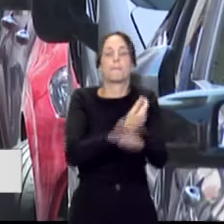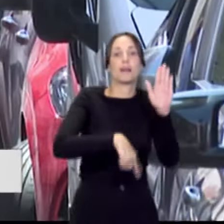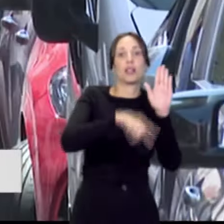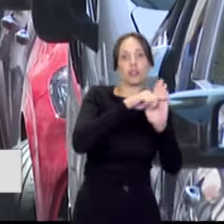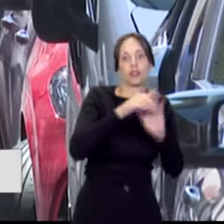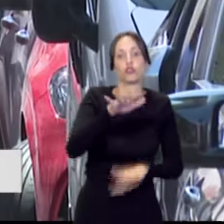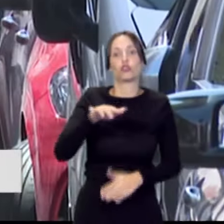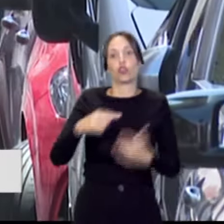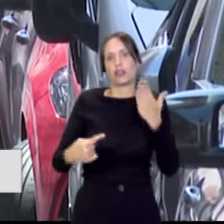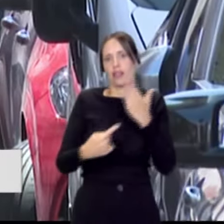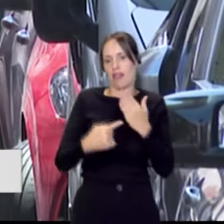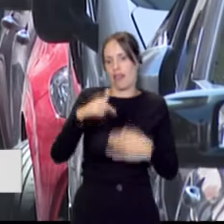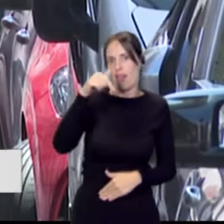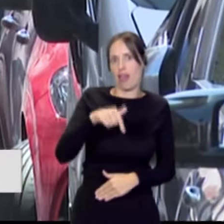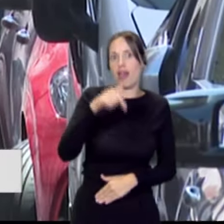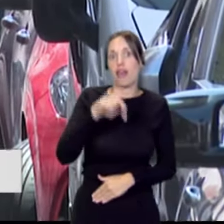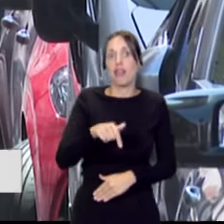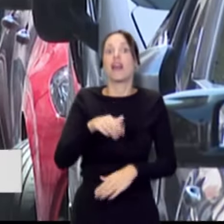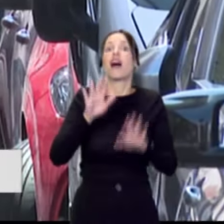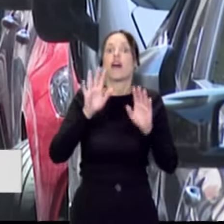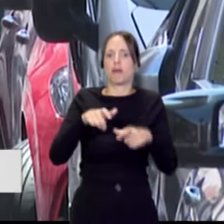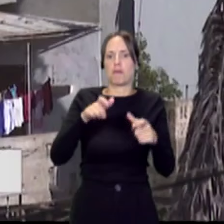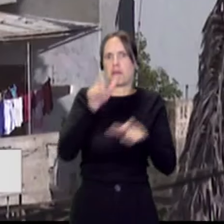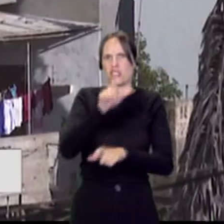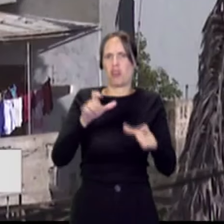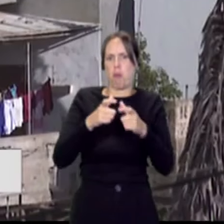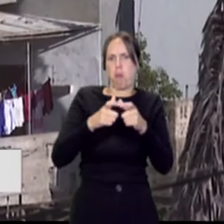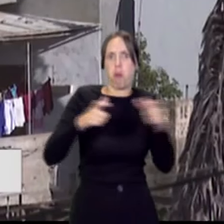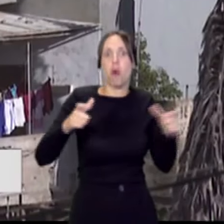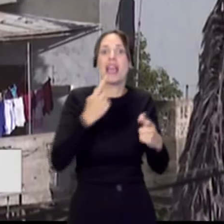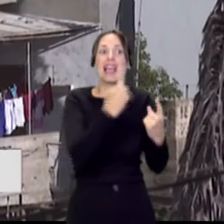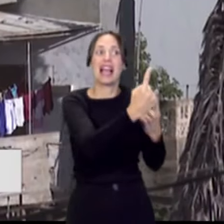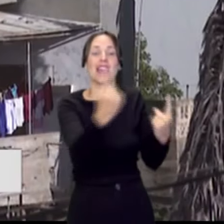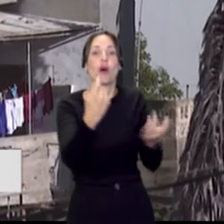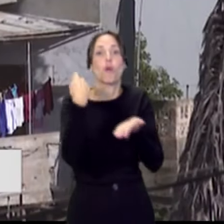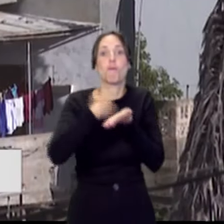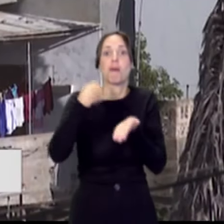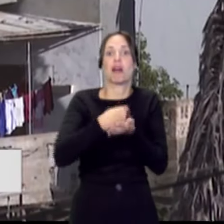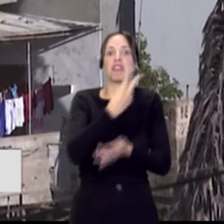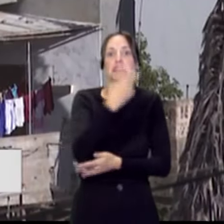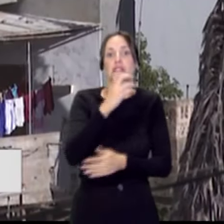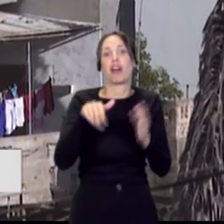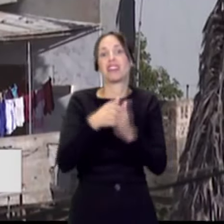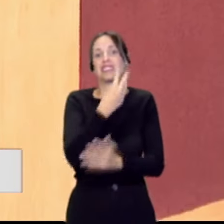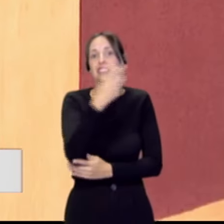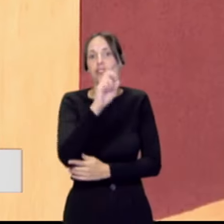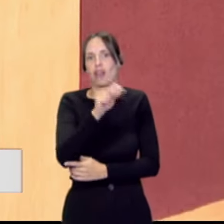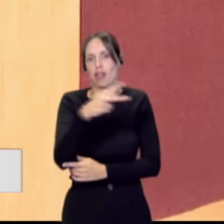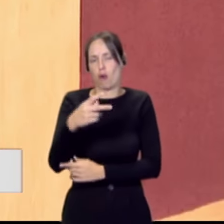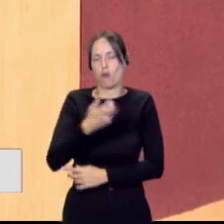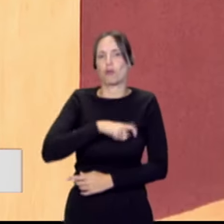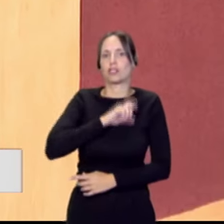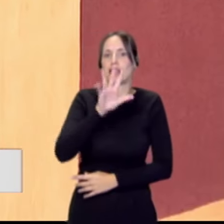y cobrando a cada uno de ellos entre 200 y 350 euros. La Policía Nacional le atribuye ser el autor de los delitos de favorecimiento